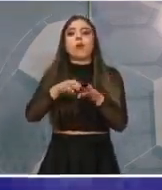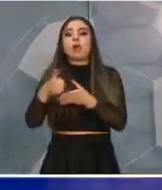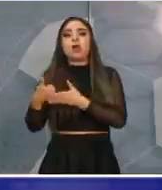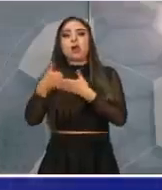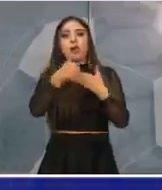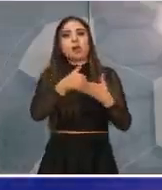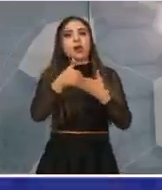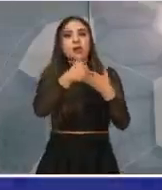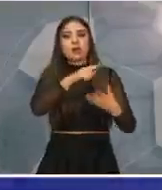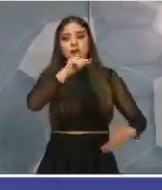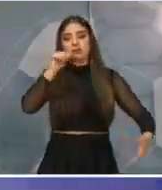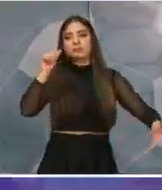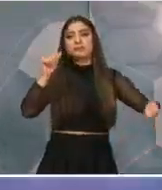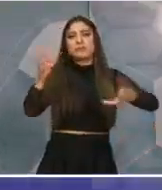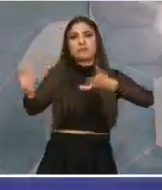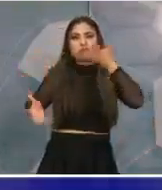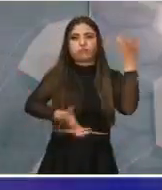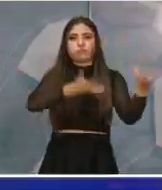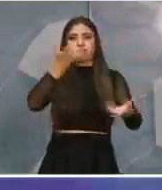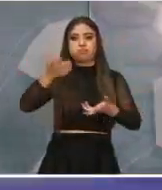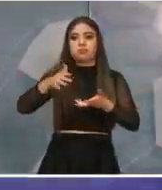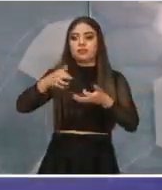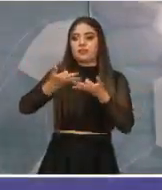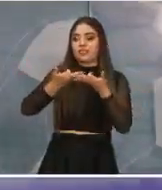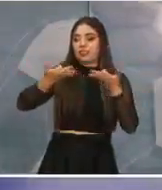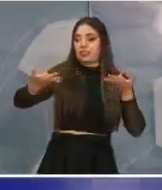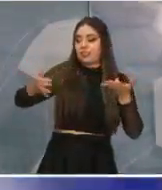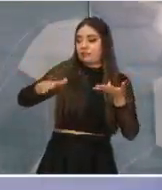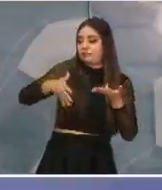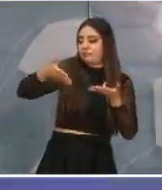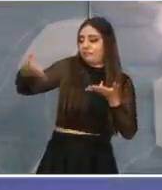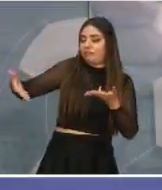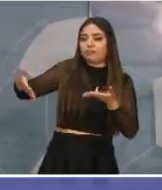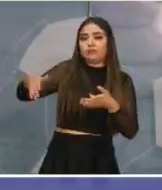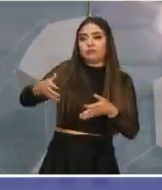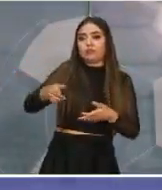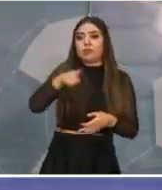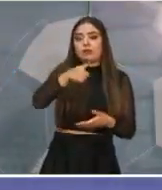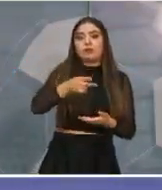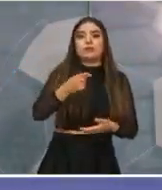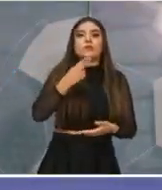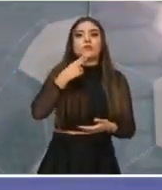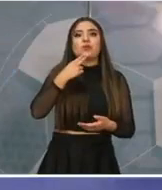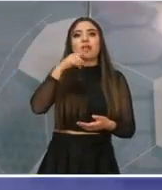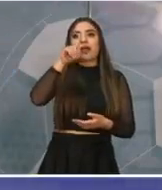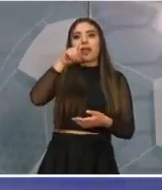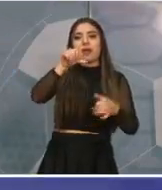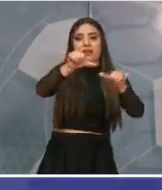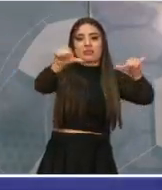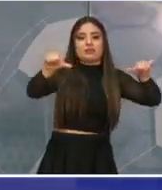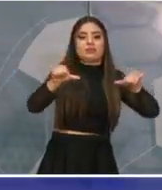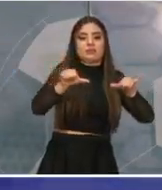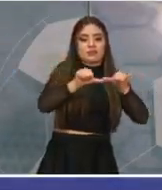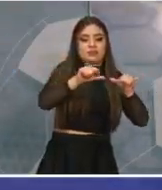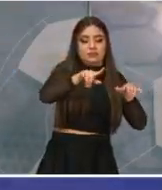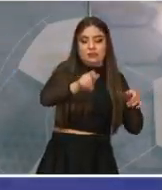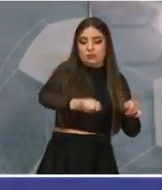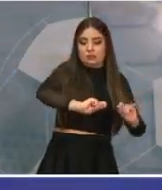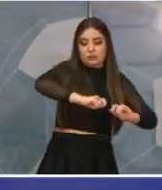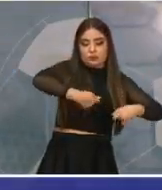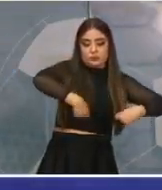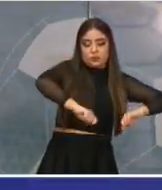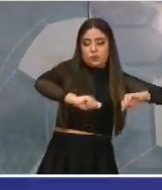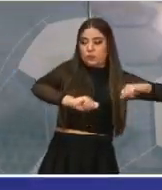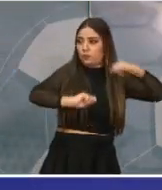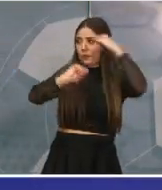terreno que almacenaba llantas por lo que usaron agua de una alberca para apagar el fuego además rellenaron las pipas en